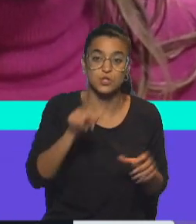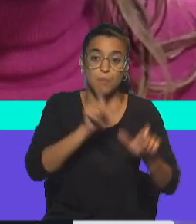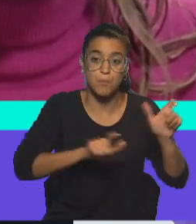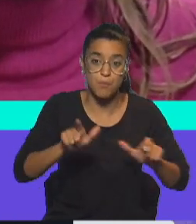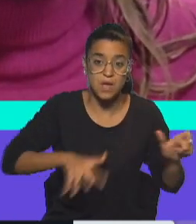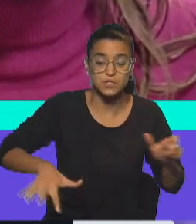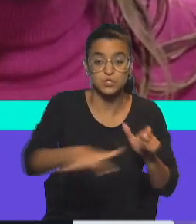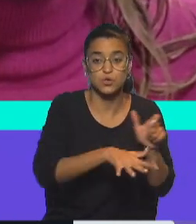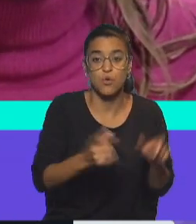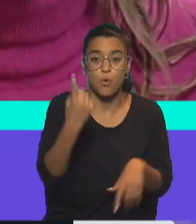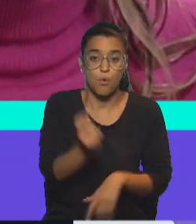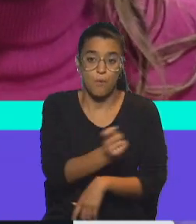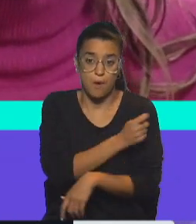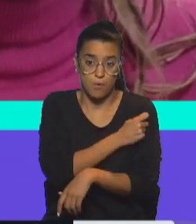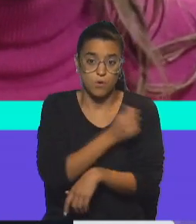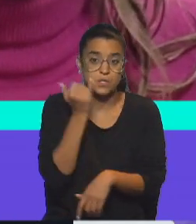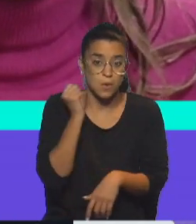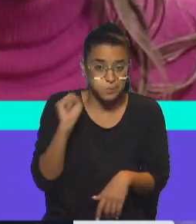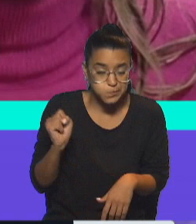aproximadamente, al menos con una dosis vacunado en este momento.